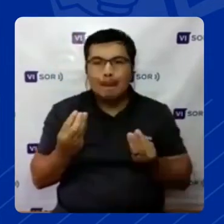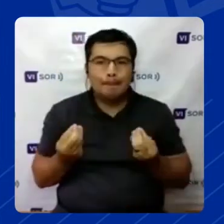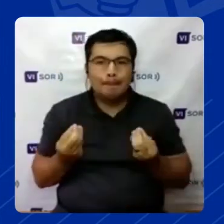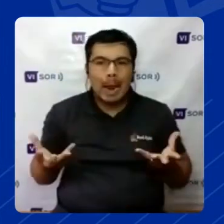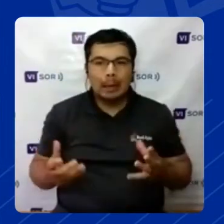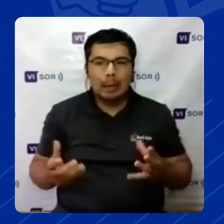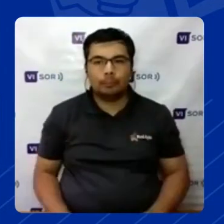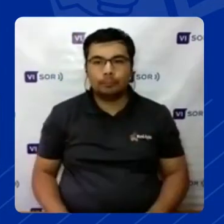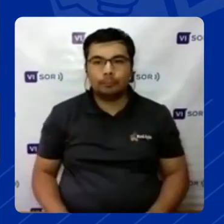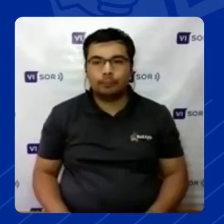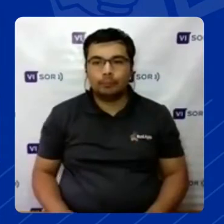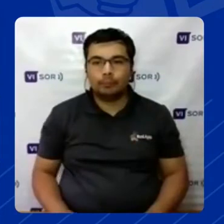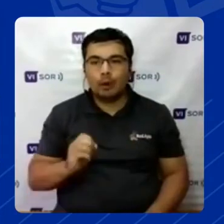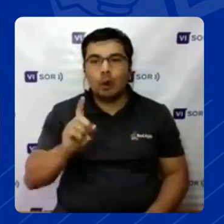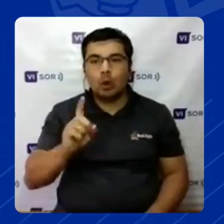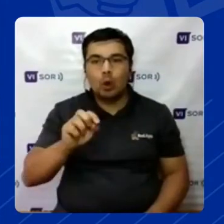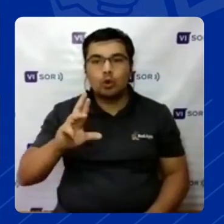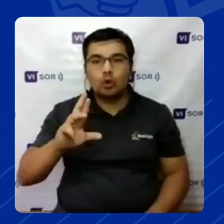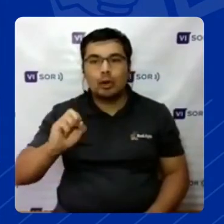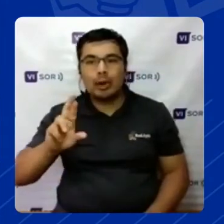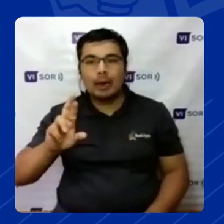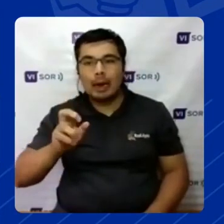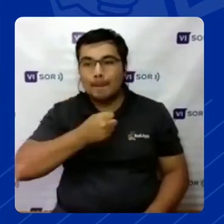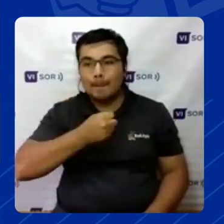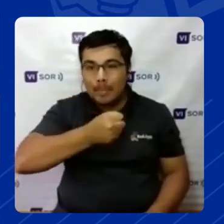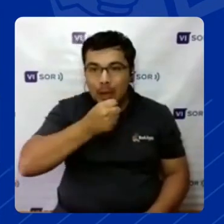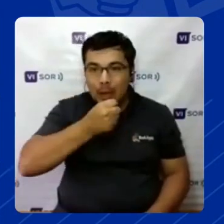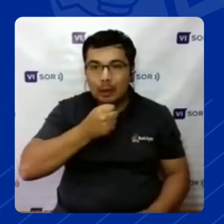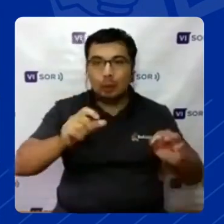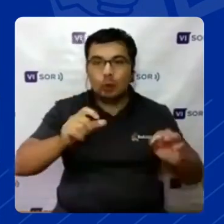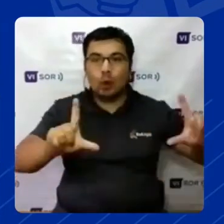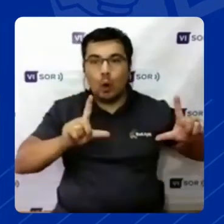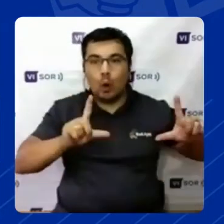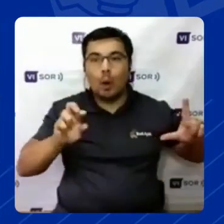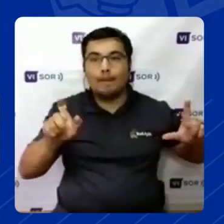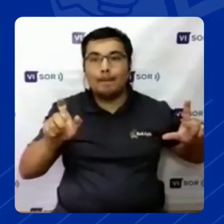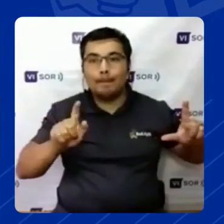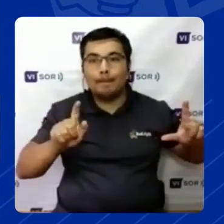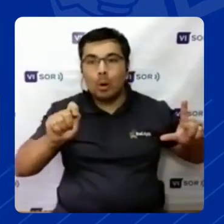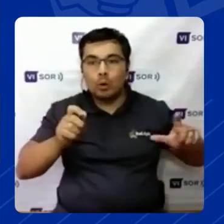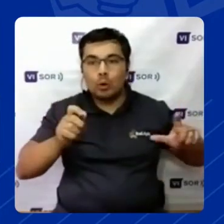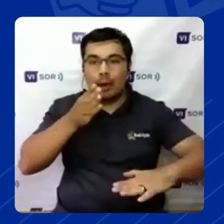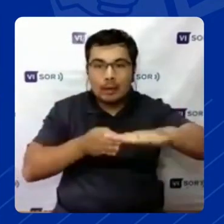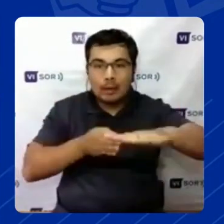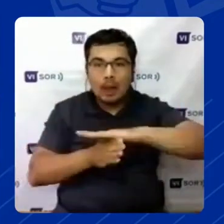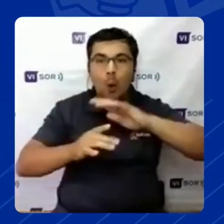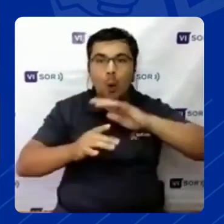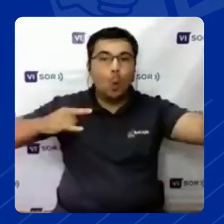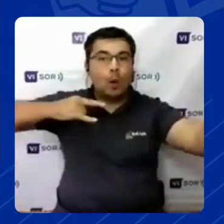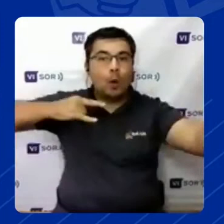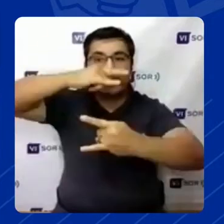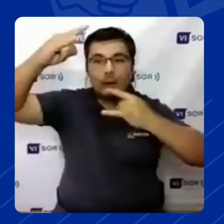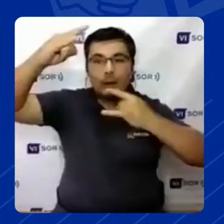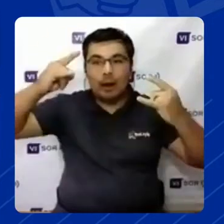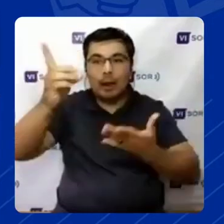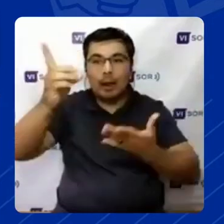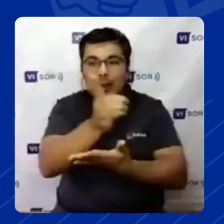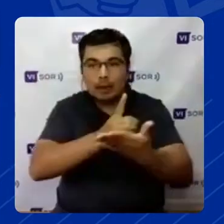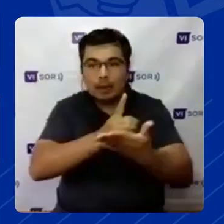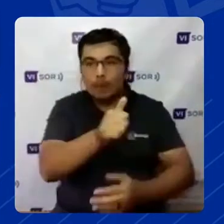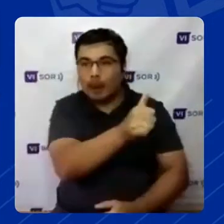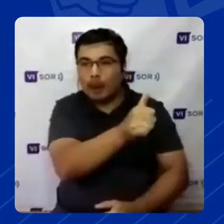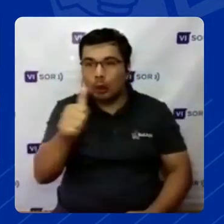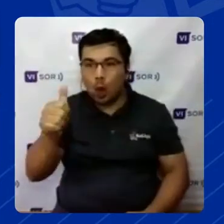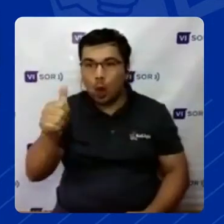Óscar García es periodista con posgrado en Accesibilidad Universal y Diseño para Todos. Además, es adaptador